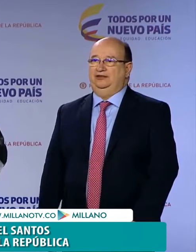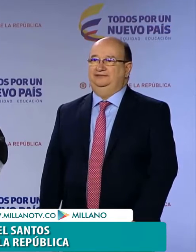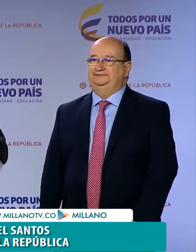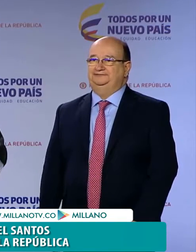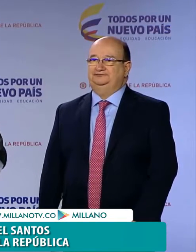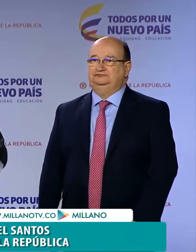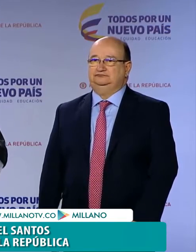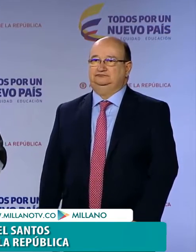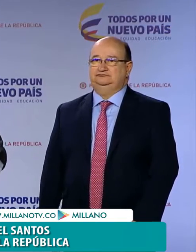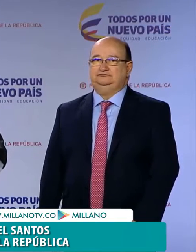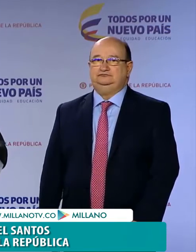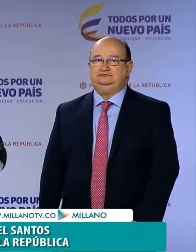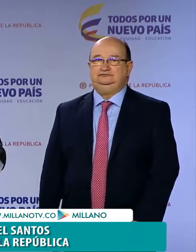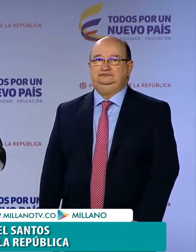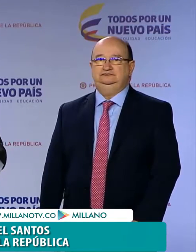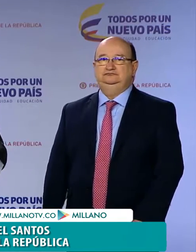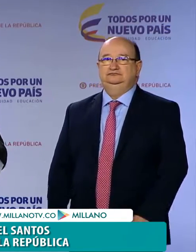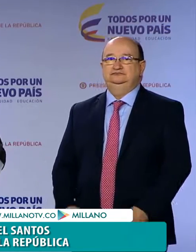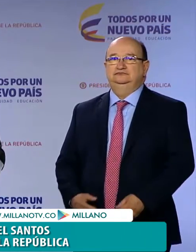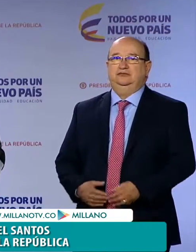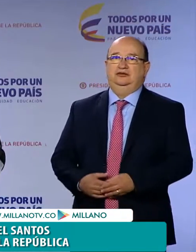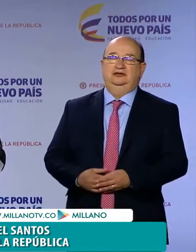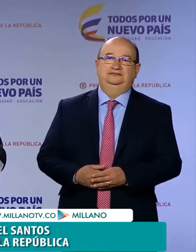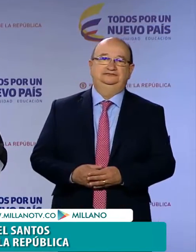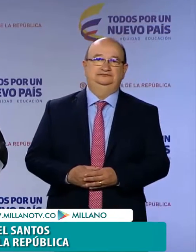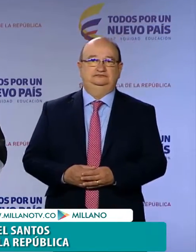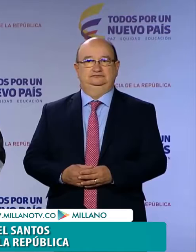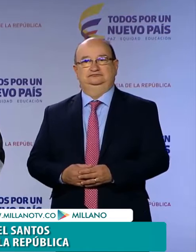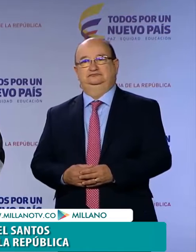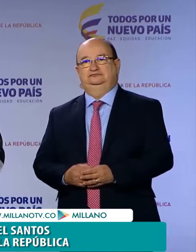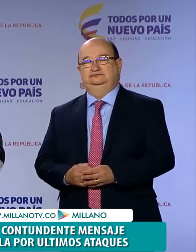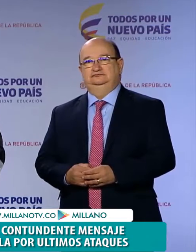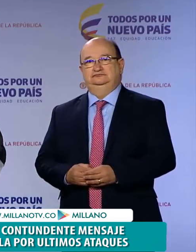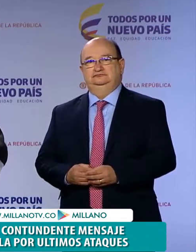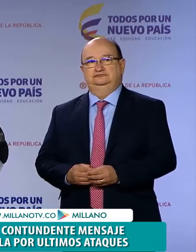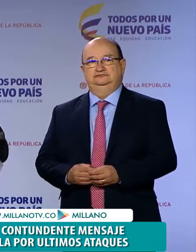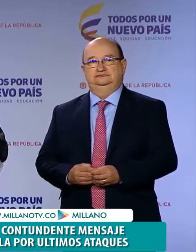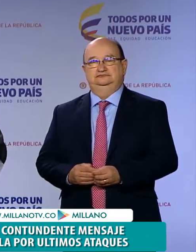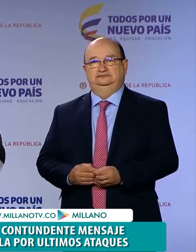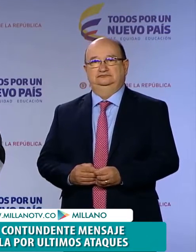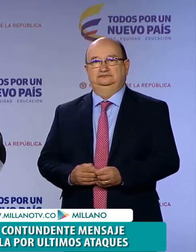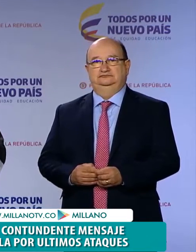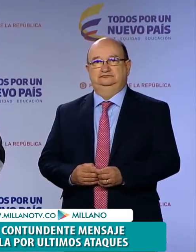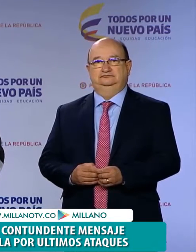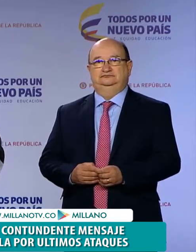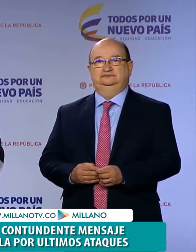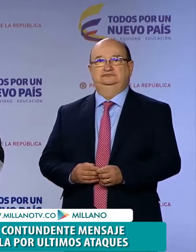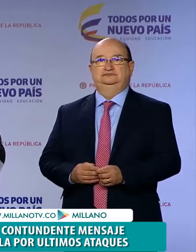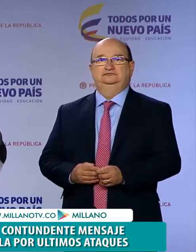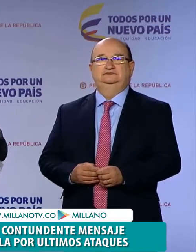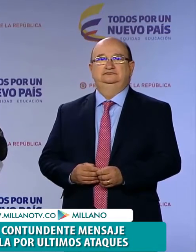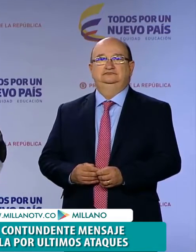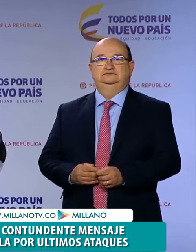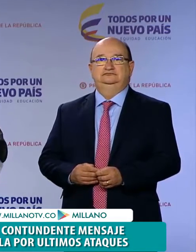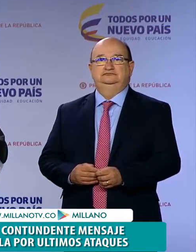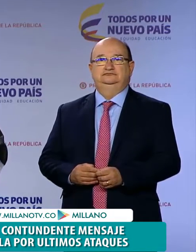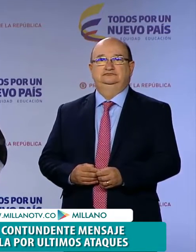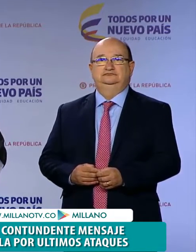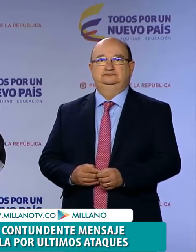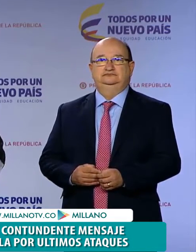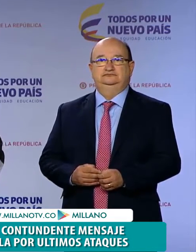colombianos no tenía derecho a enfermarse. Es más, declaramos la salud como